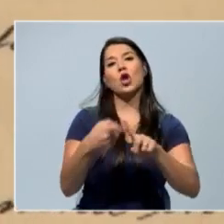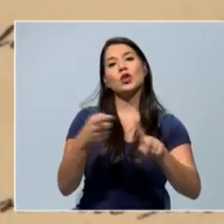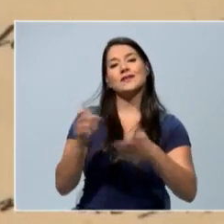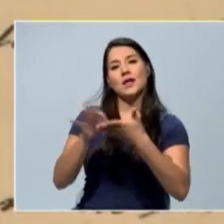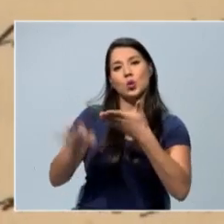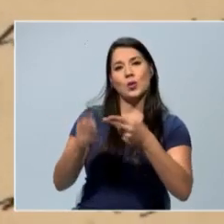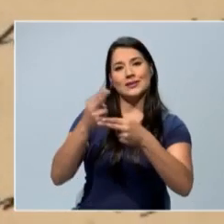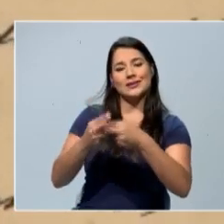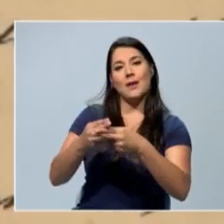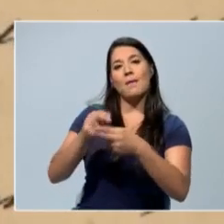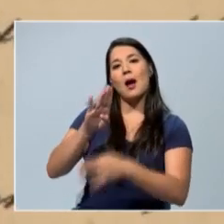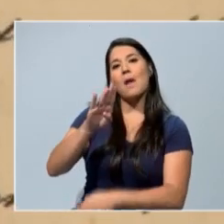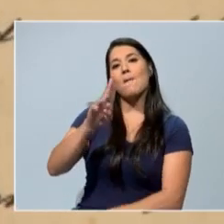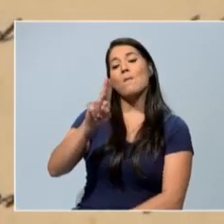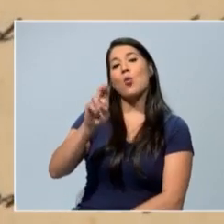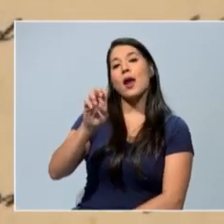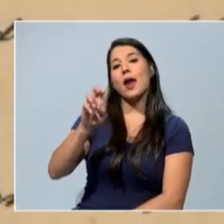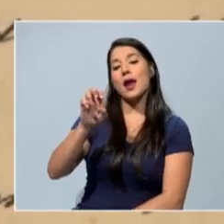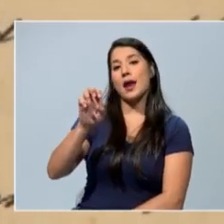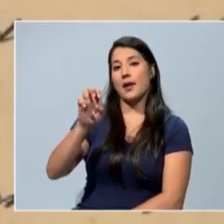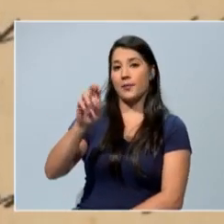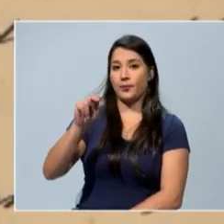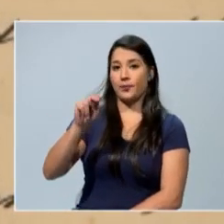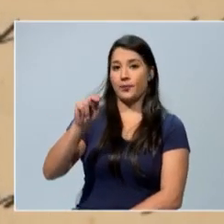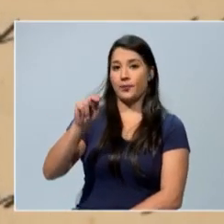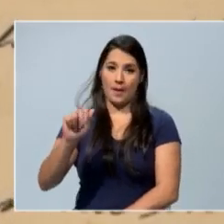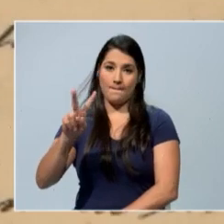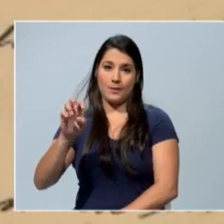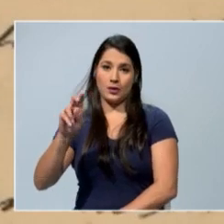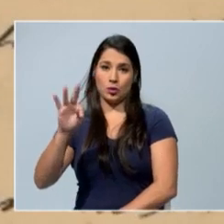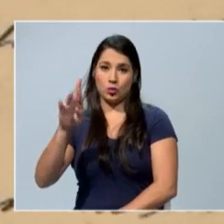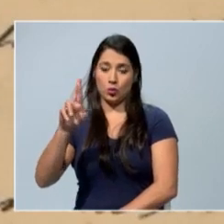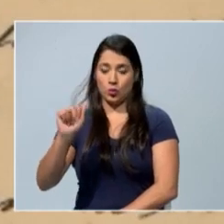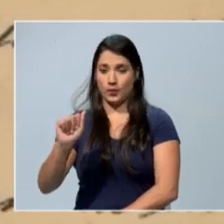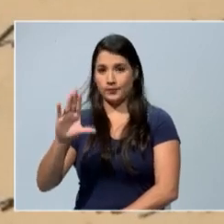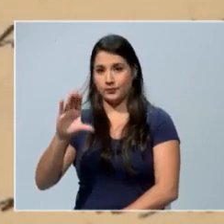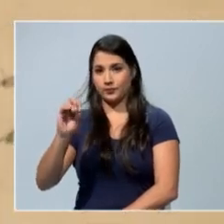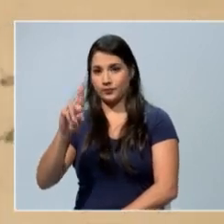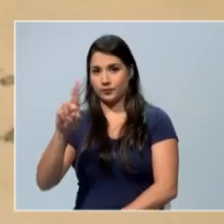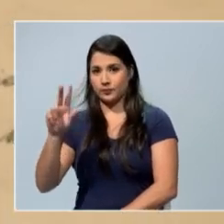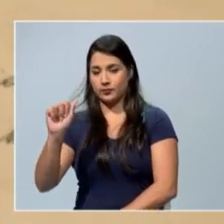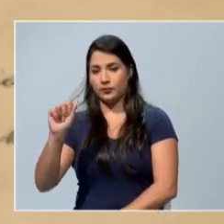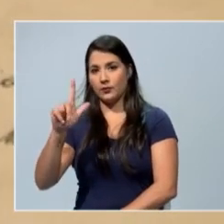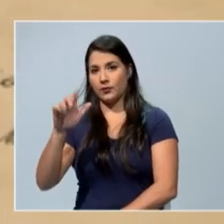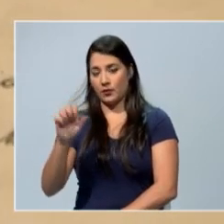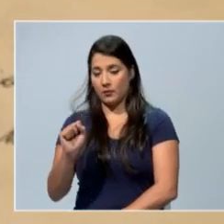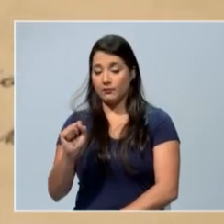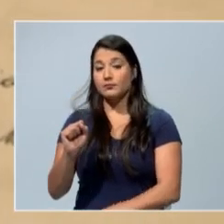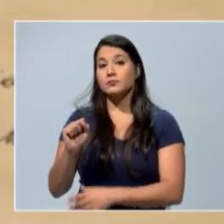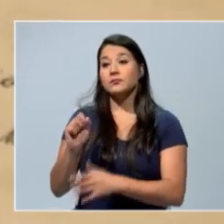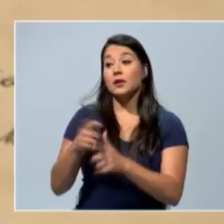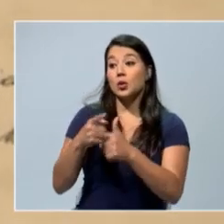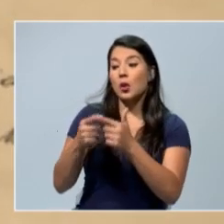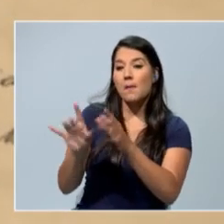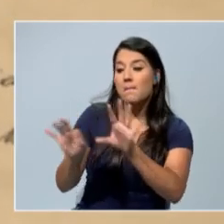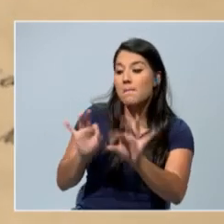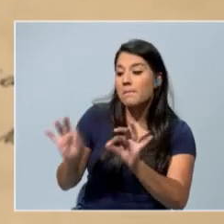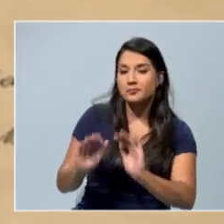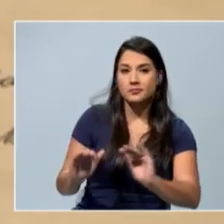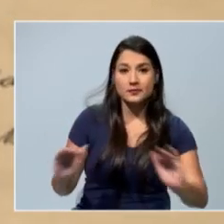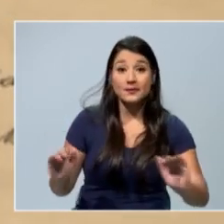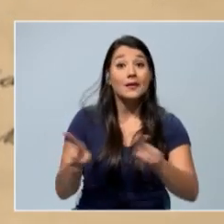19 niños que también pues aprovecharon, porque estuvo presente la ministra